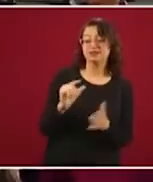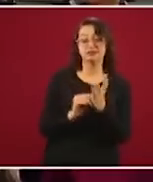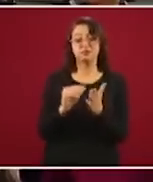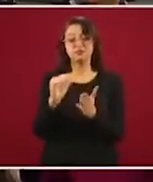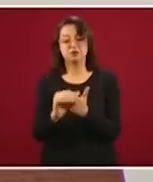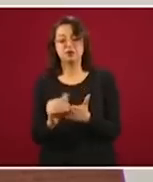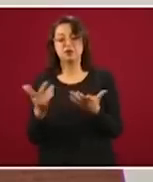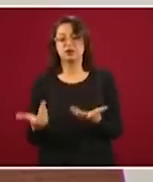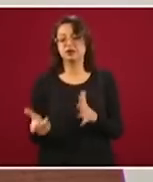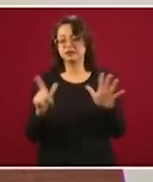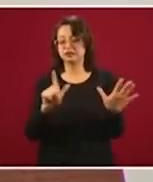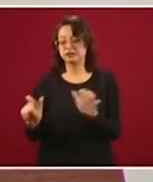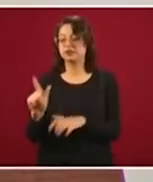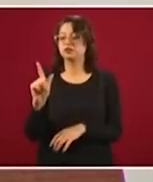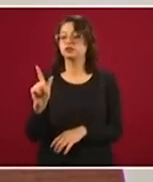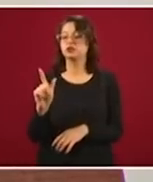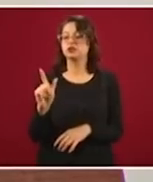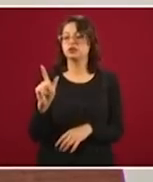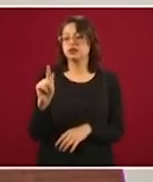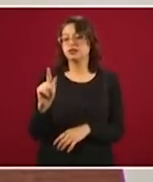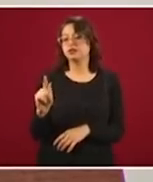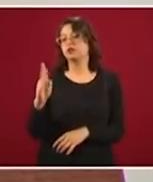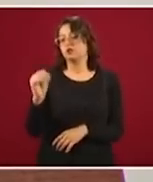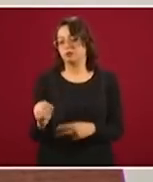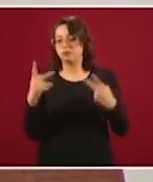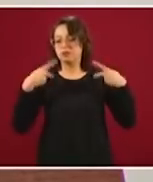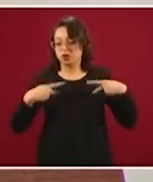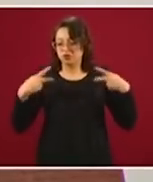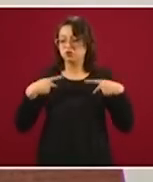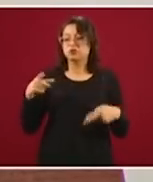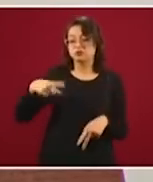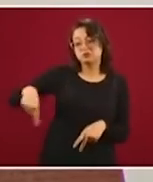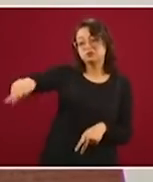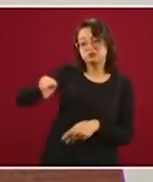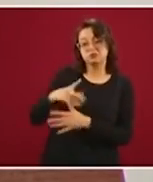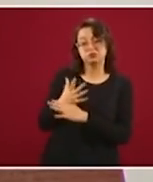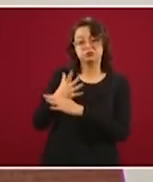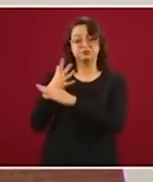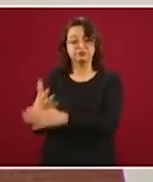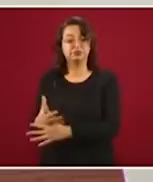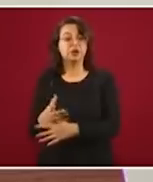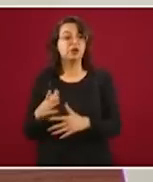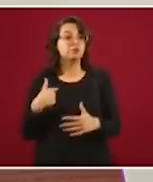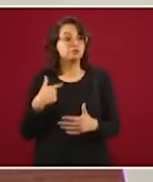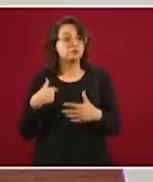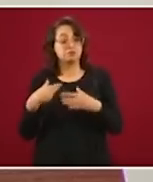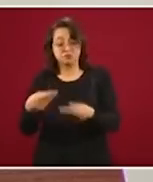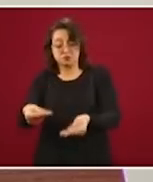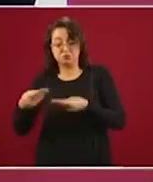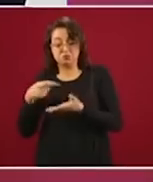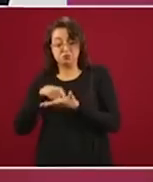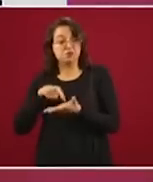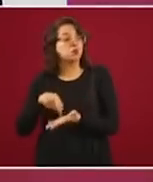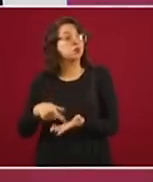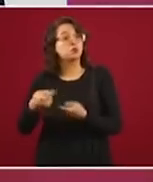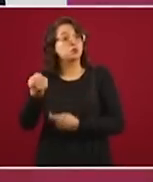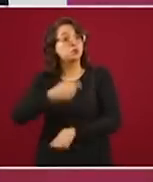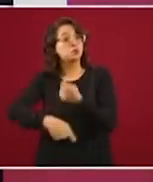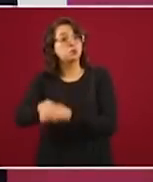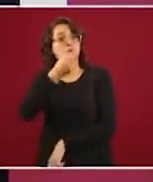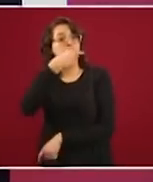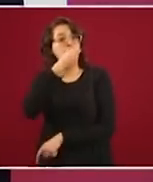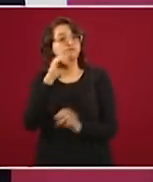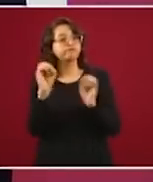habido 779 personas que nos han dicho que una receta que le dio su médico no se pudo canjear en la